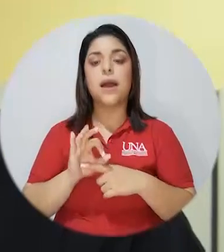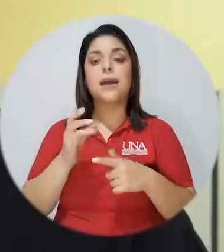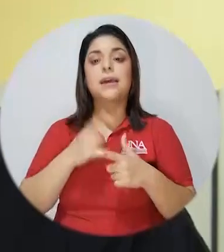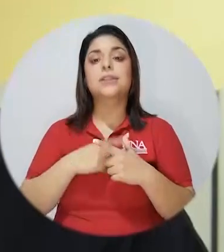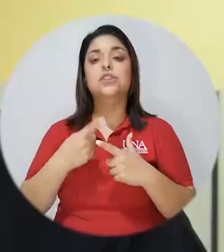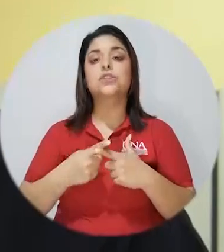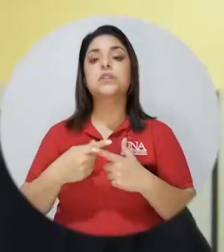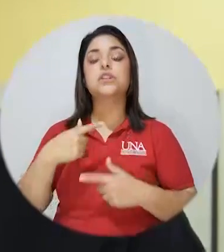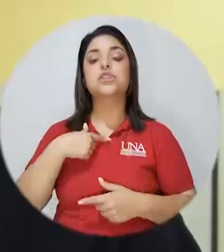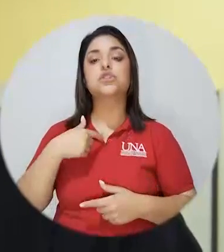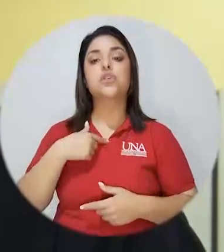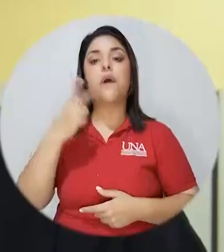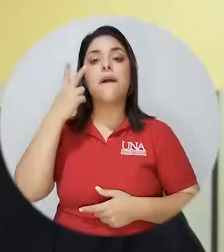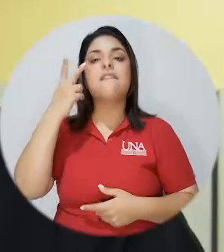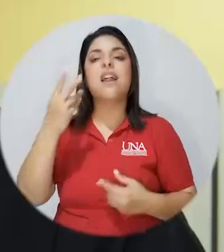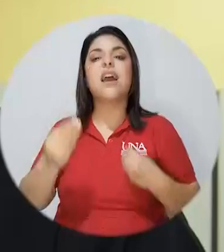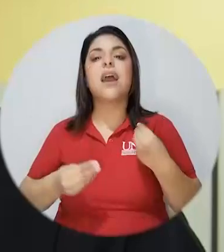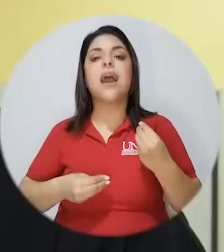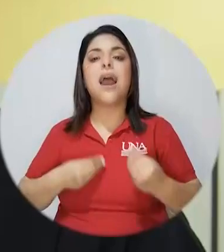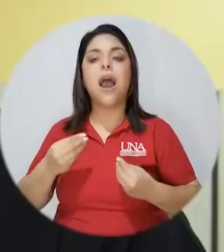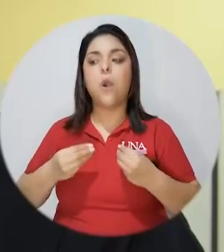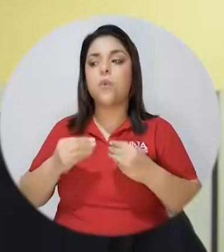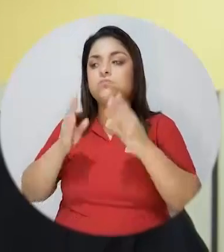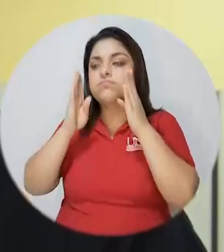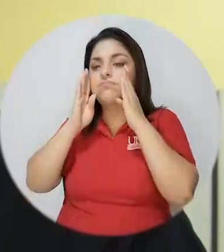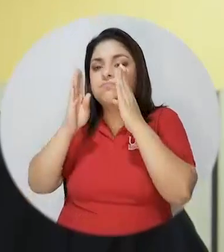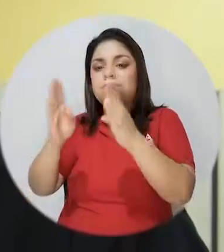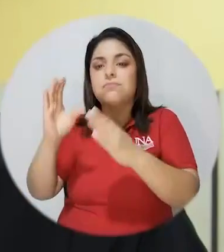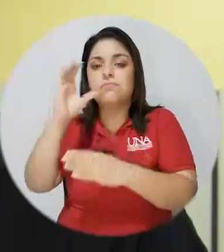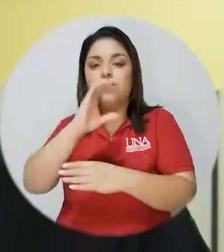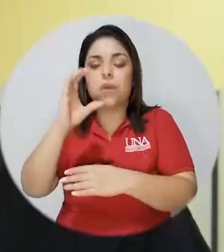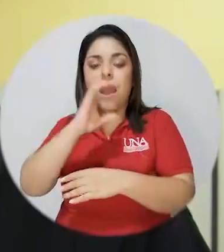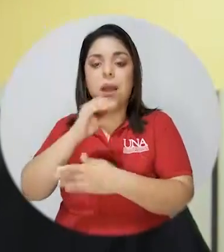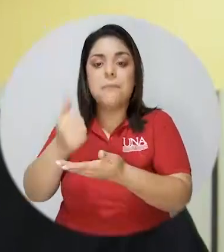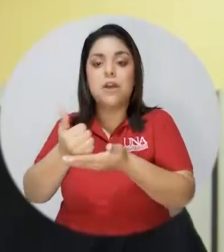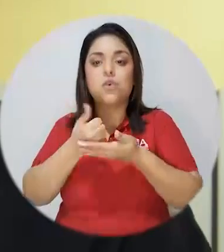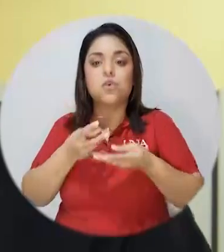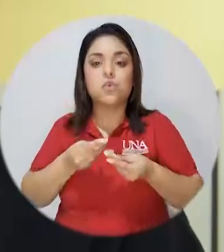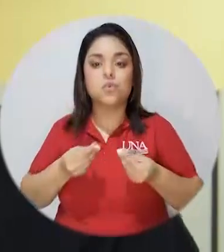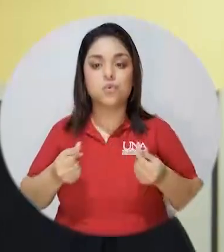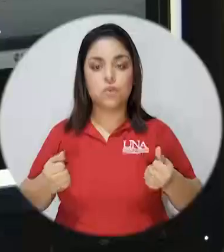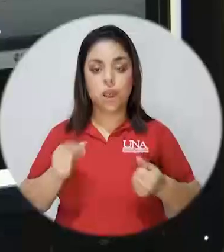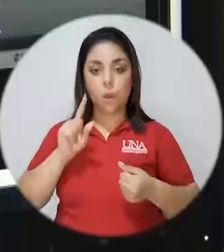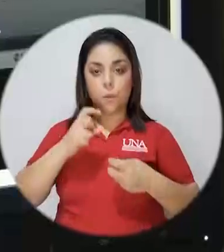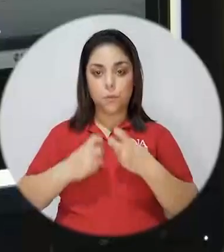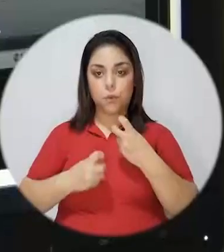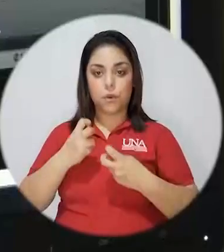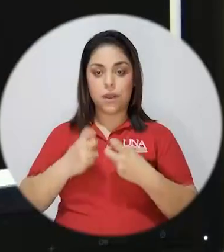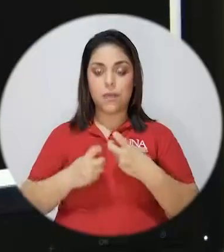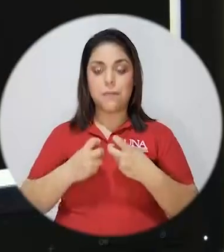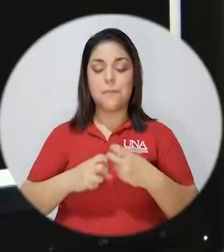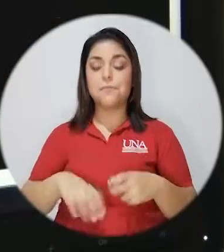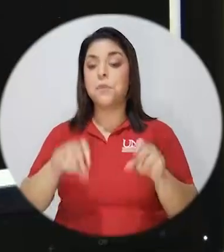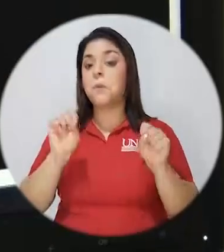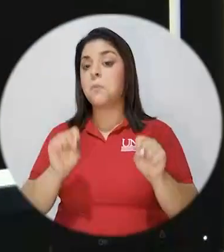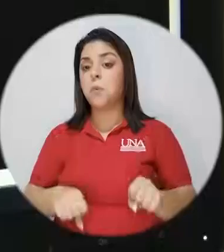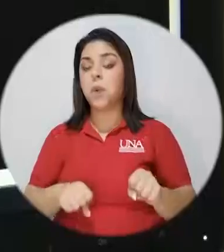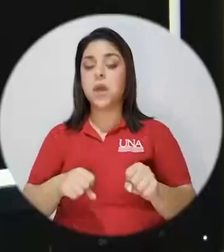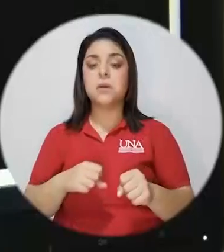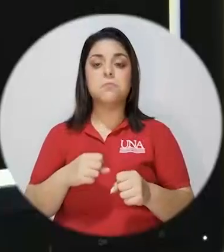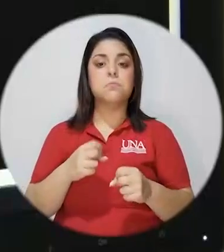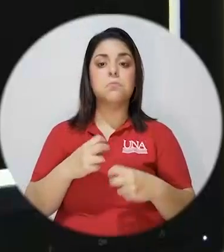que sepa a quién acudir, a dónde acudir, a quién llamar para que me solucionen un problema determinado, que pueden